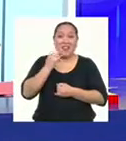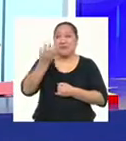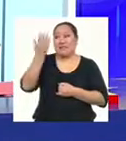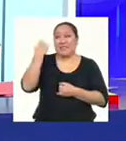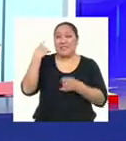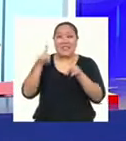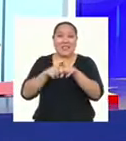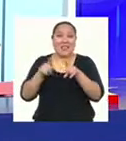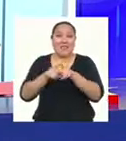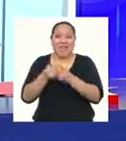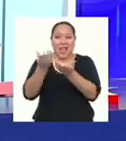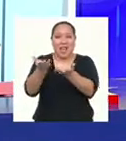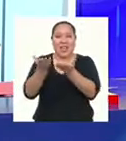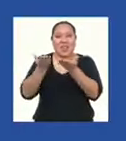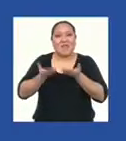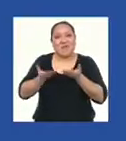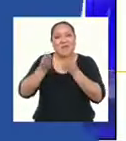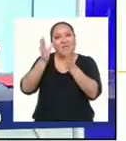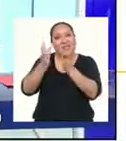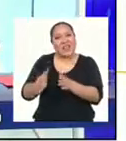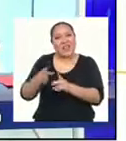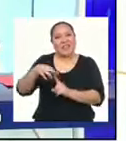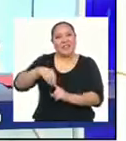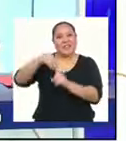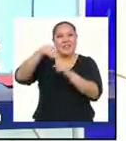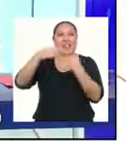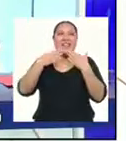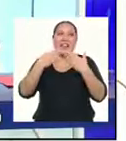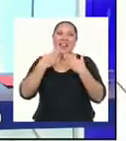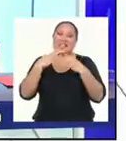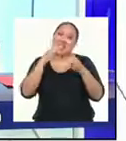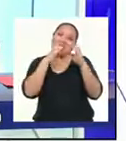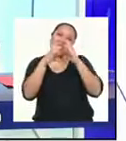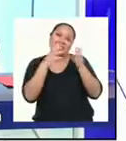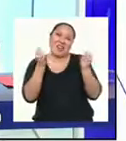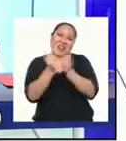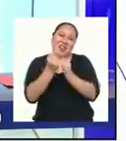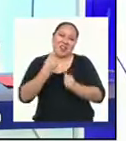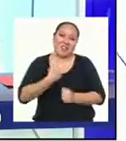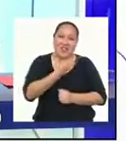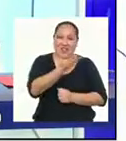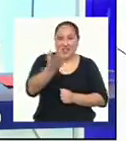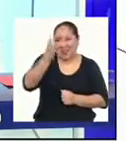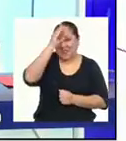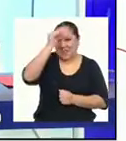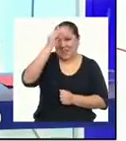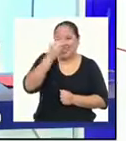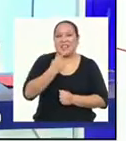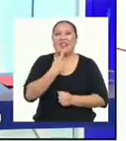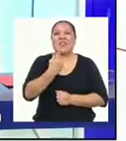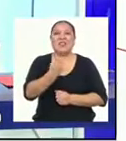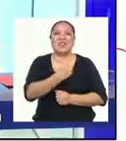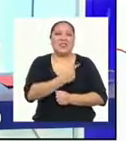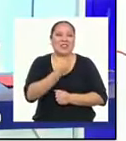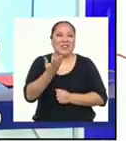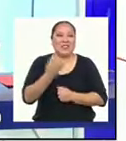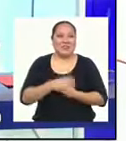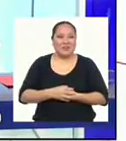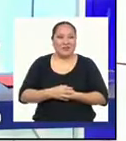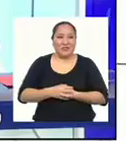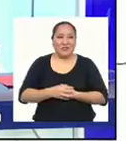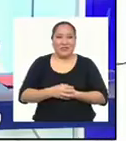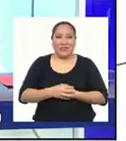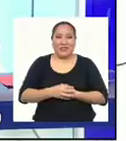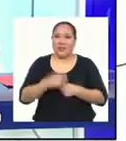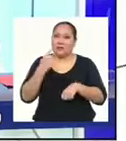tenemos invitados especiales en el programa. Gracias por venir a conversar conmigo y con los chicos y chicas de Primero de Secundaria.